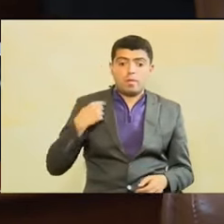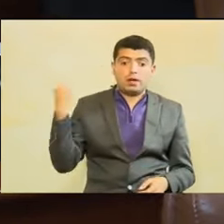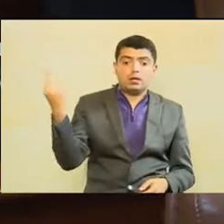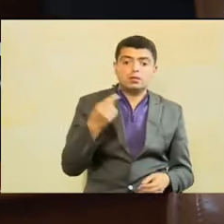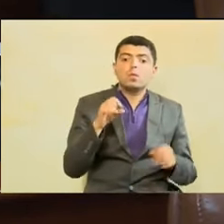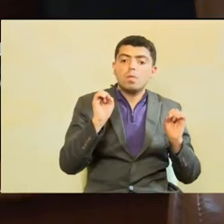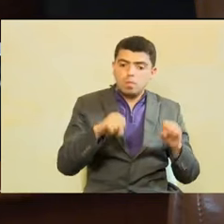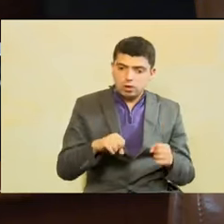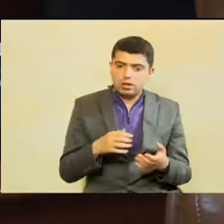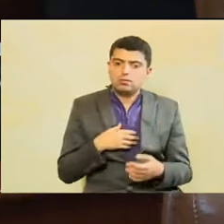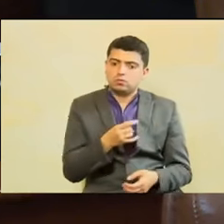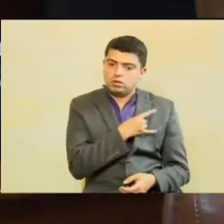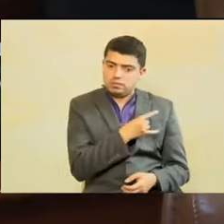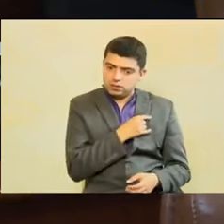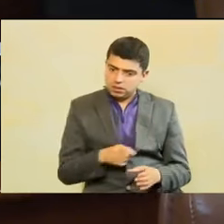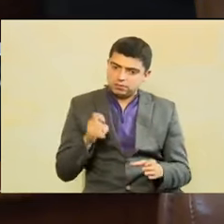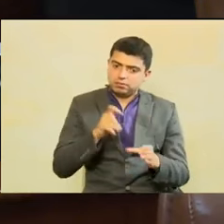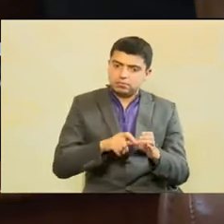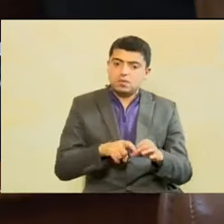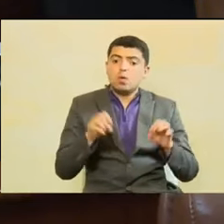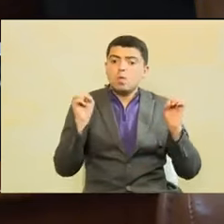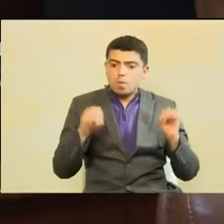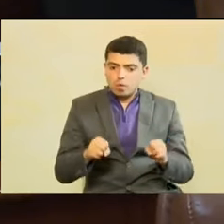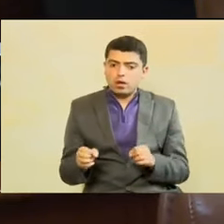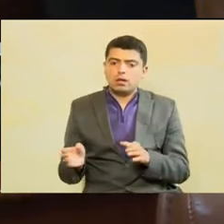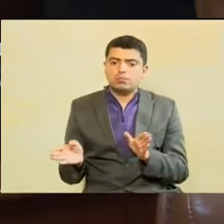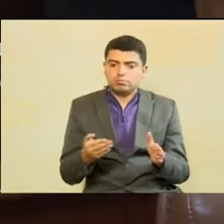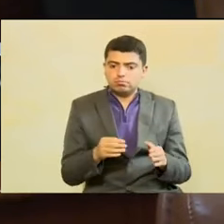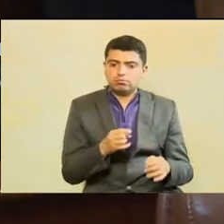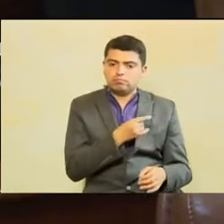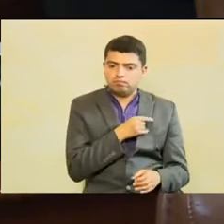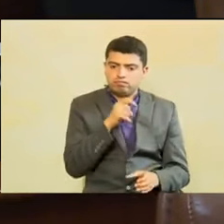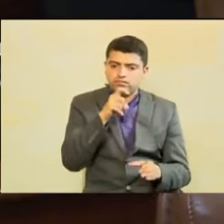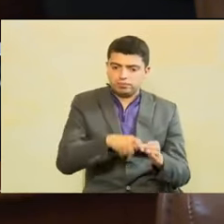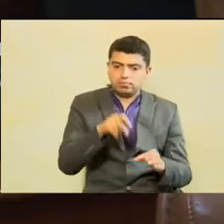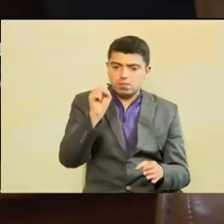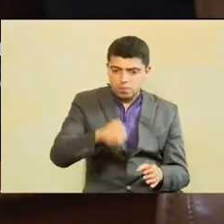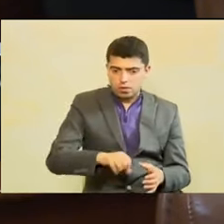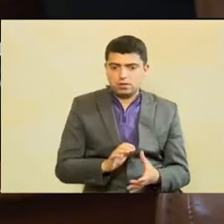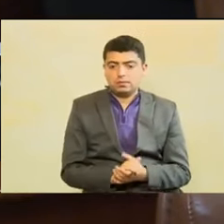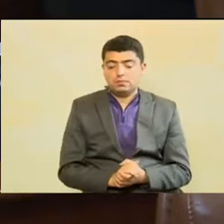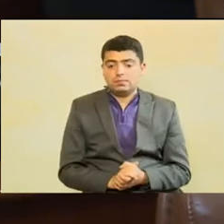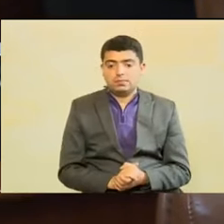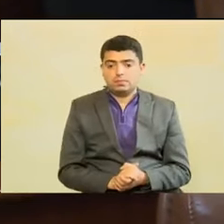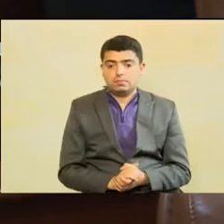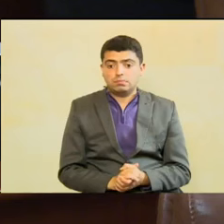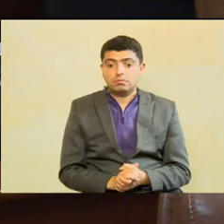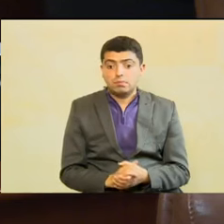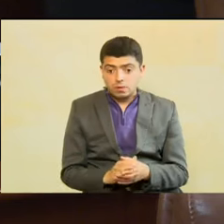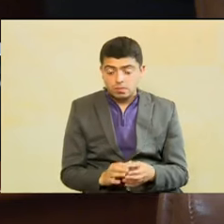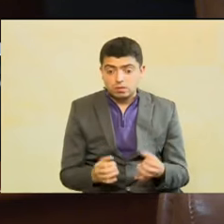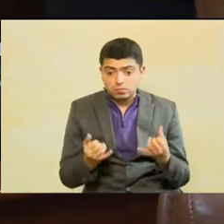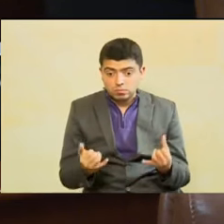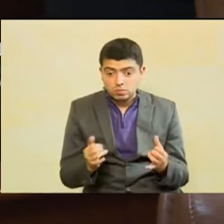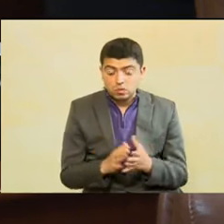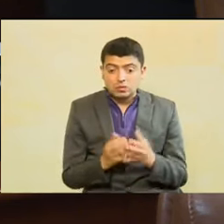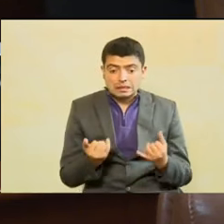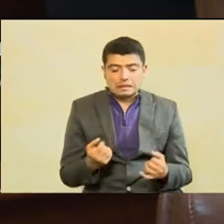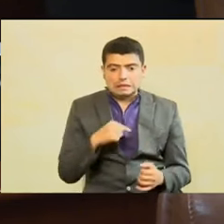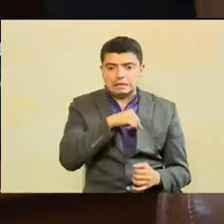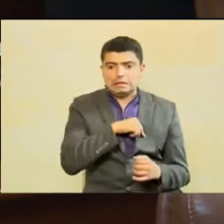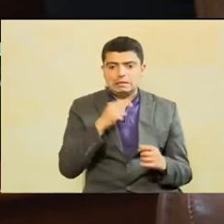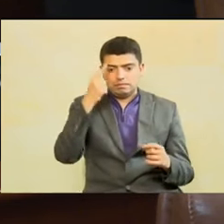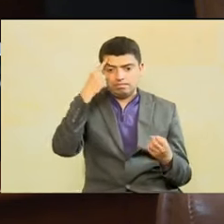estar en las universidades puedan cursar una carrera Universitaria y hoy miramos con profunda preocupación